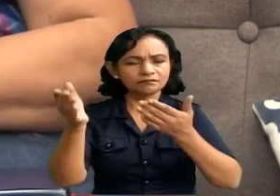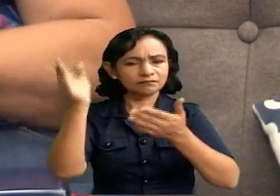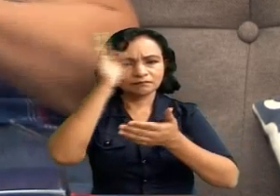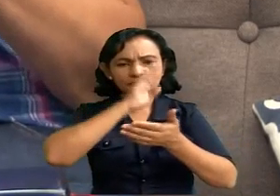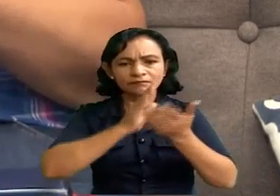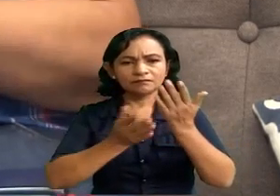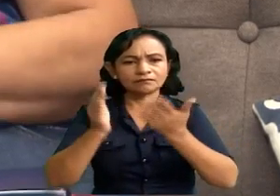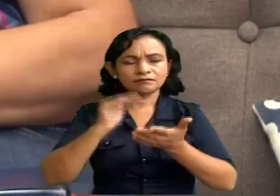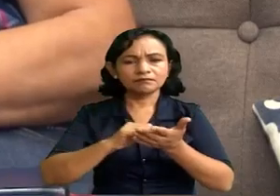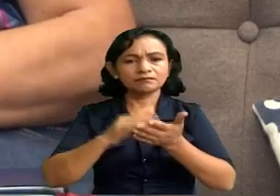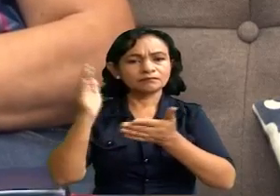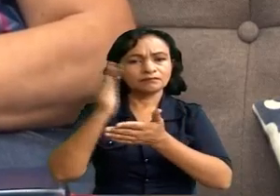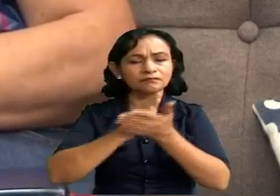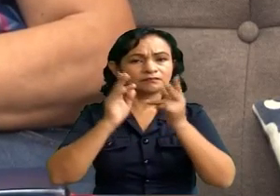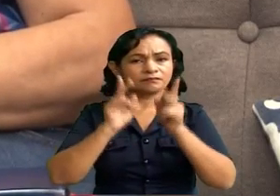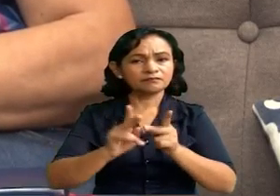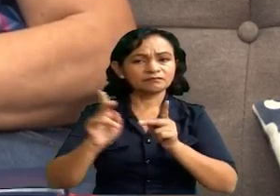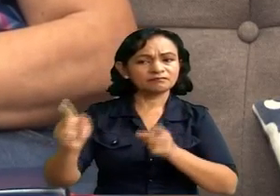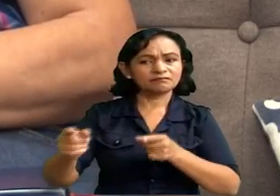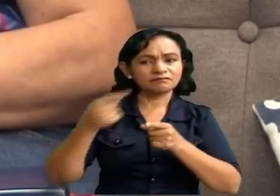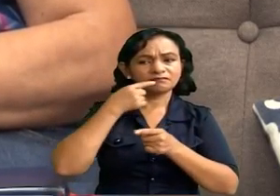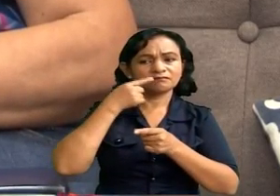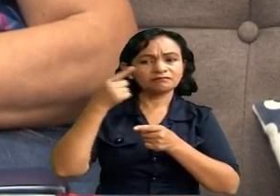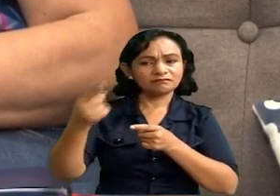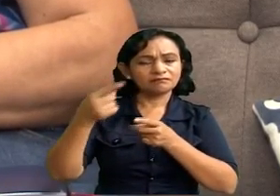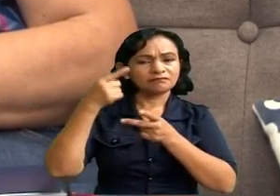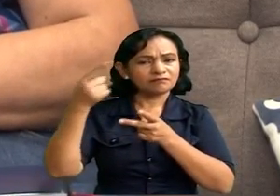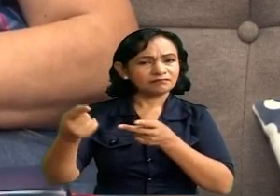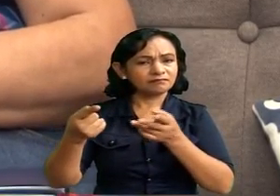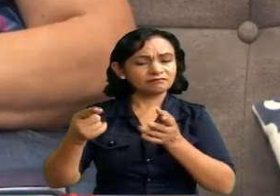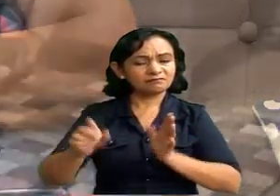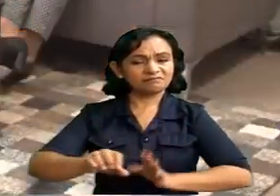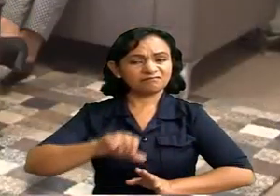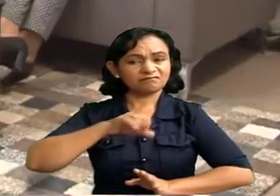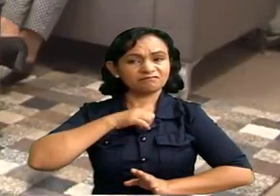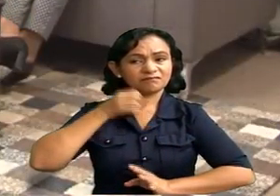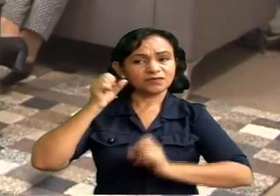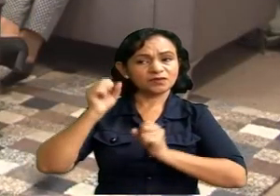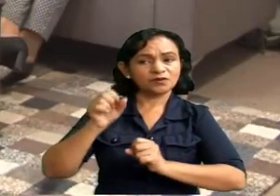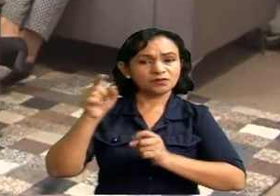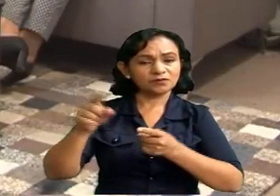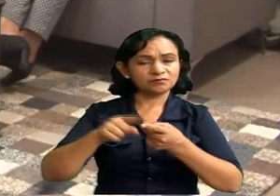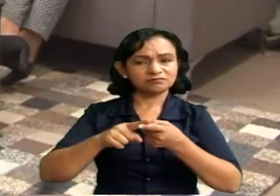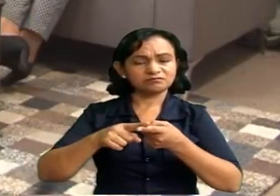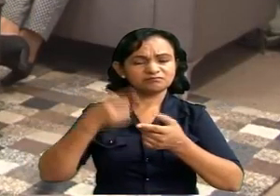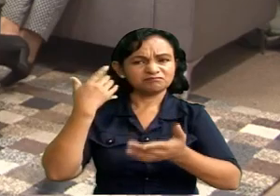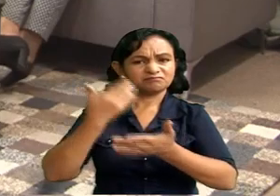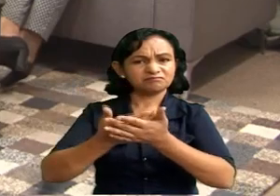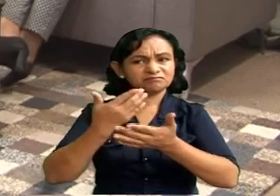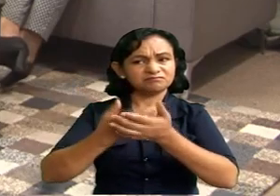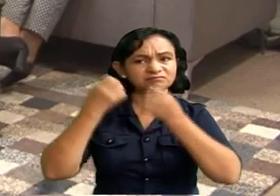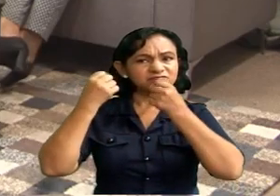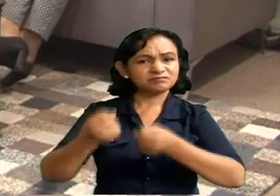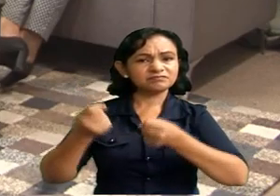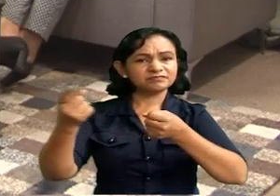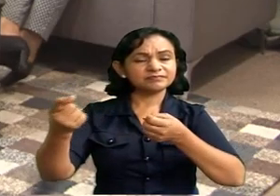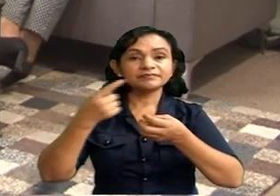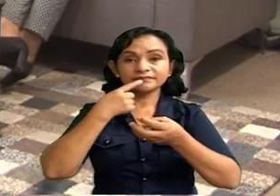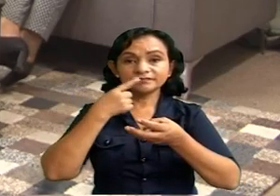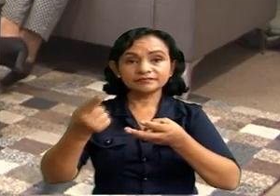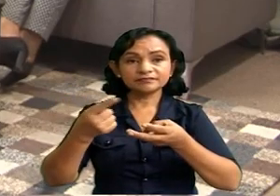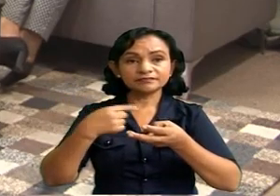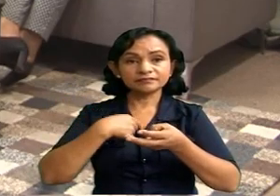los críticos de él, ¿verdad?, que lo tildan de arrogante, de prepotente. Pero